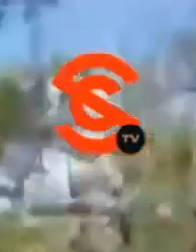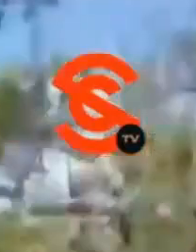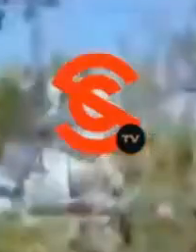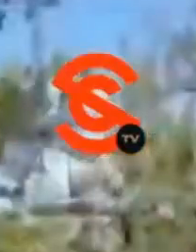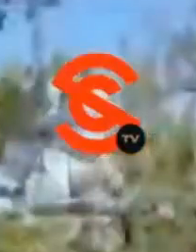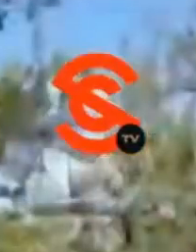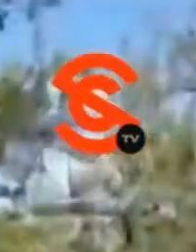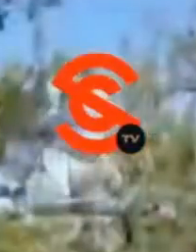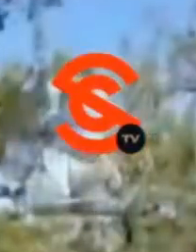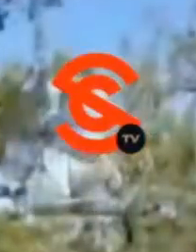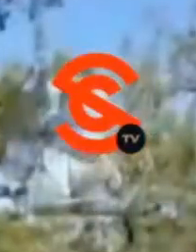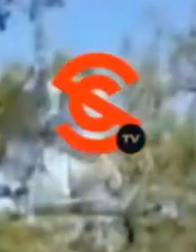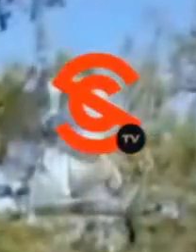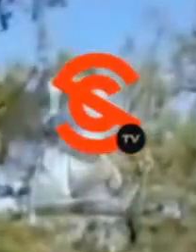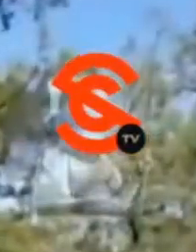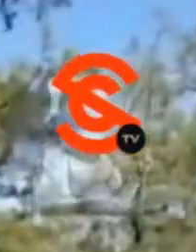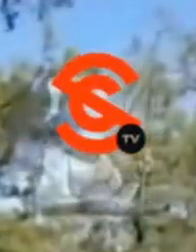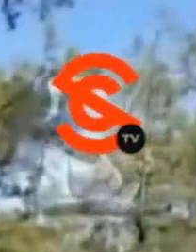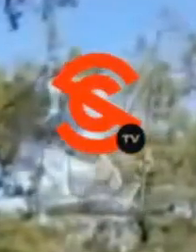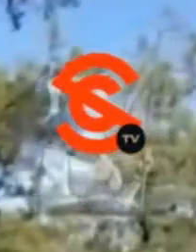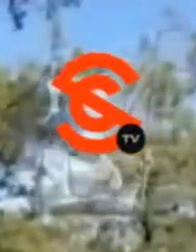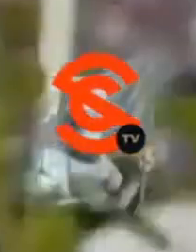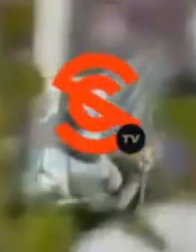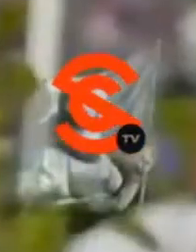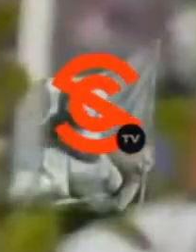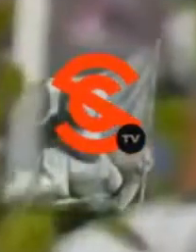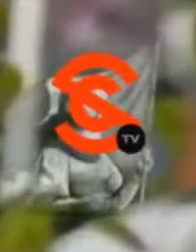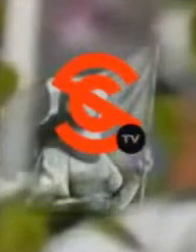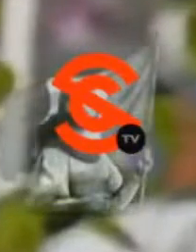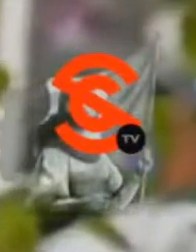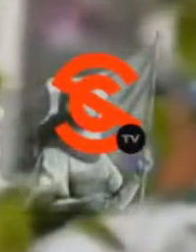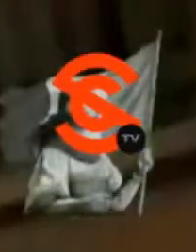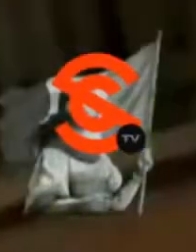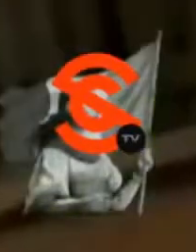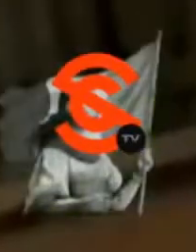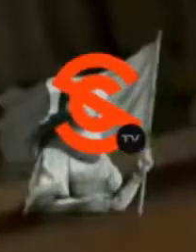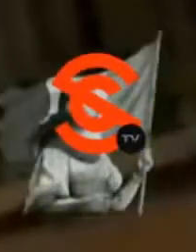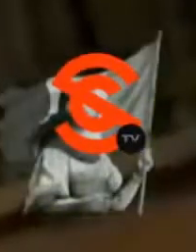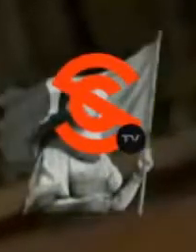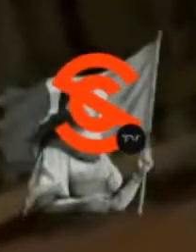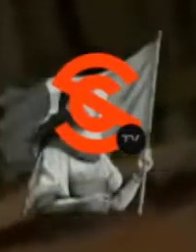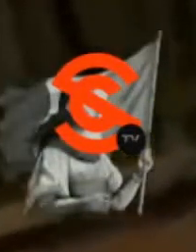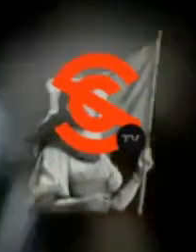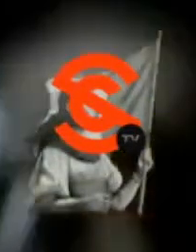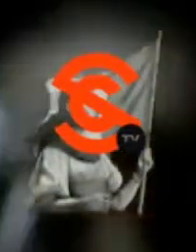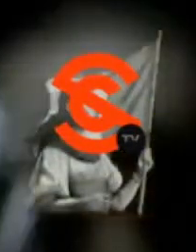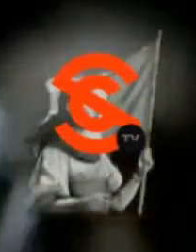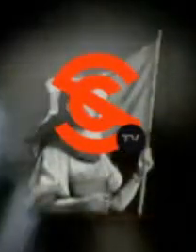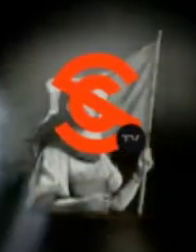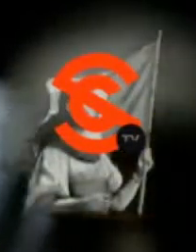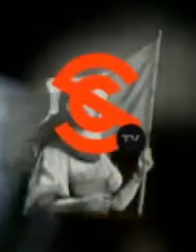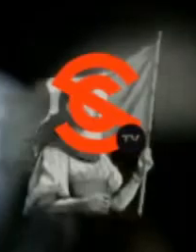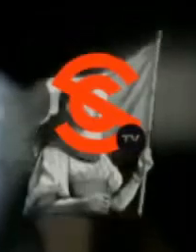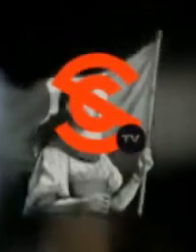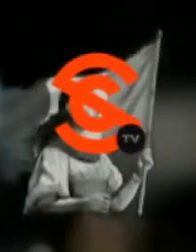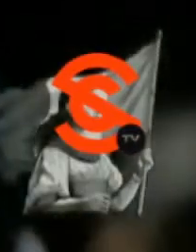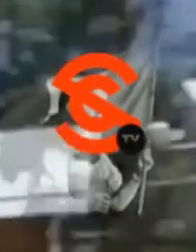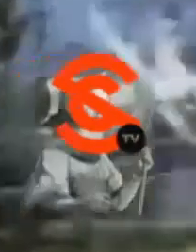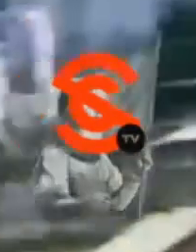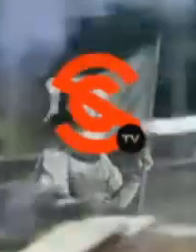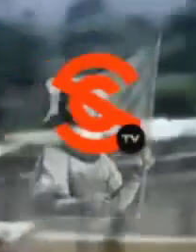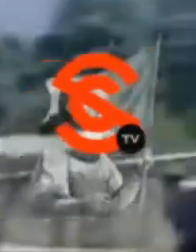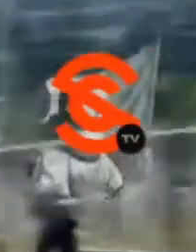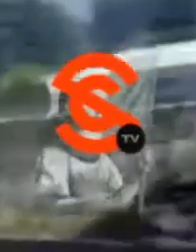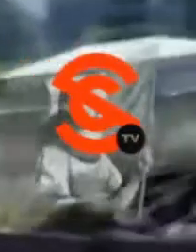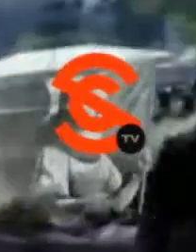El humanismo mexicano tiene historia, tiene principios y tiene causas. Hay que erradicar la corrupción